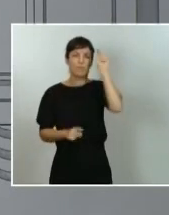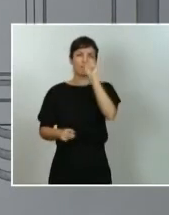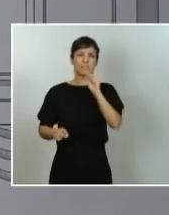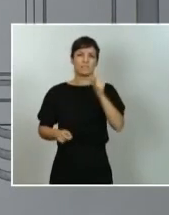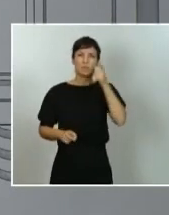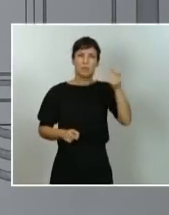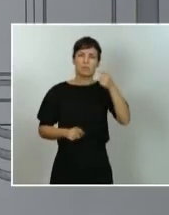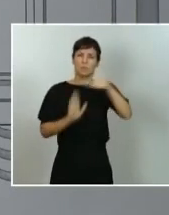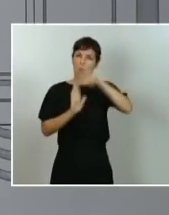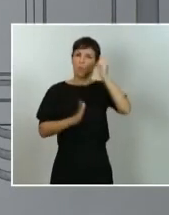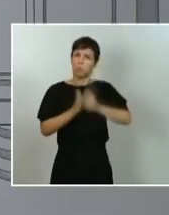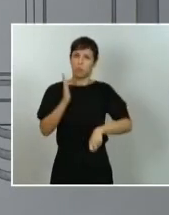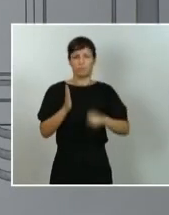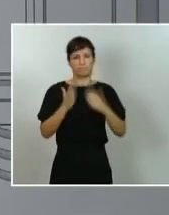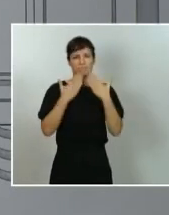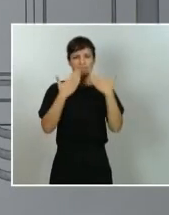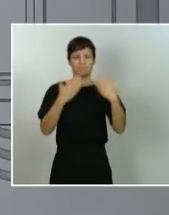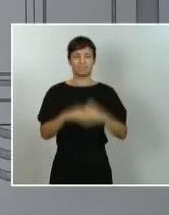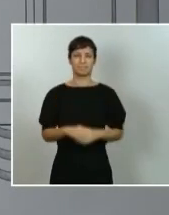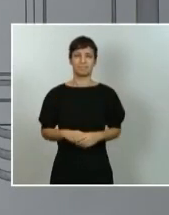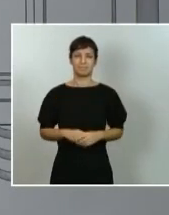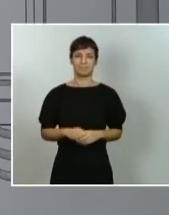parece que quizás no se pueda dar, o sea, esa respuesta, porque